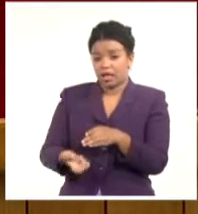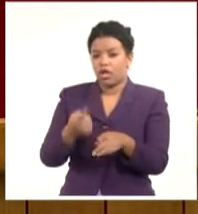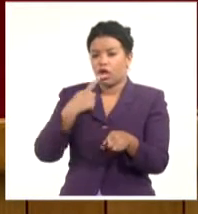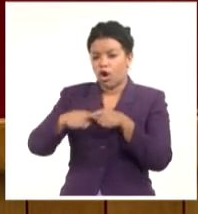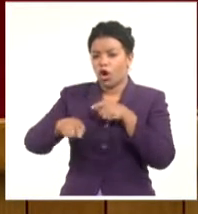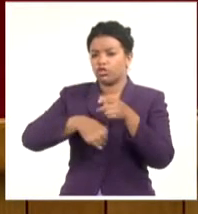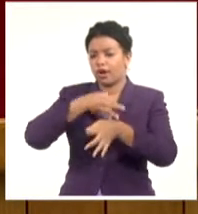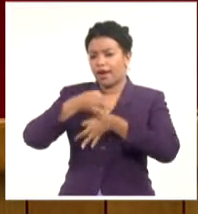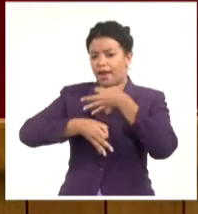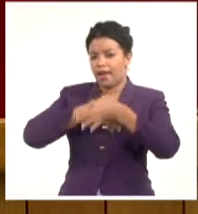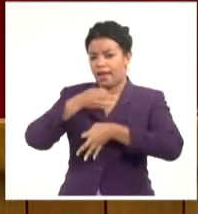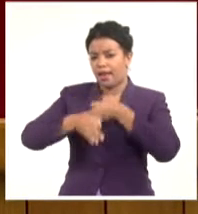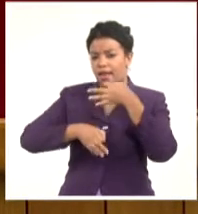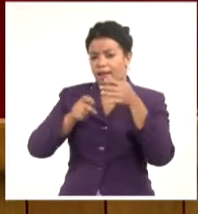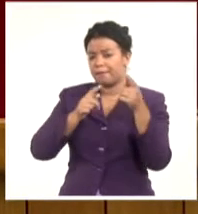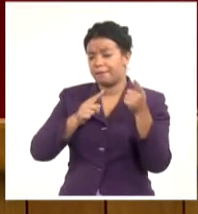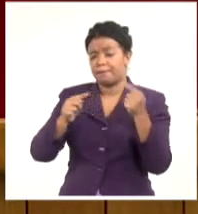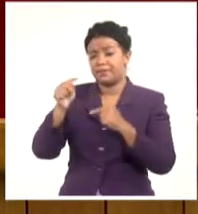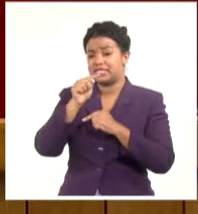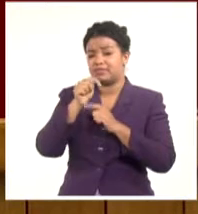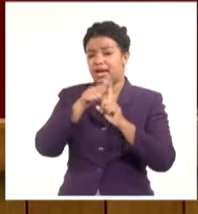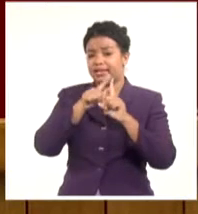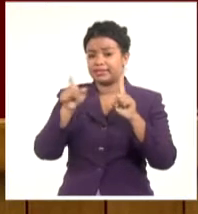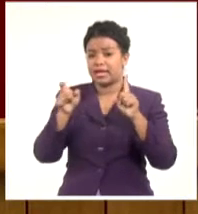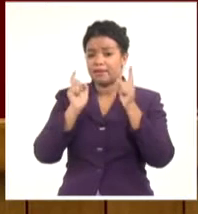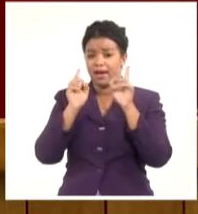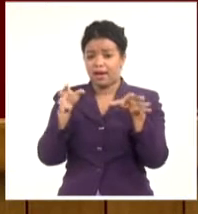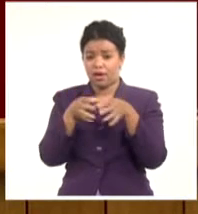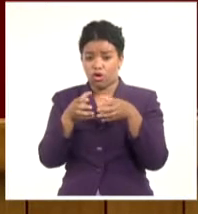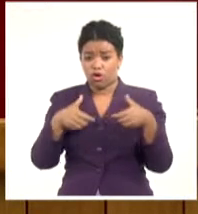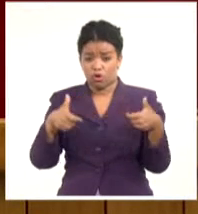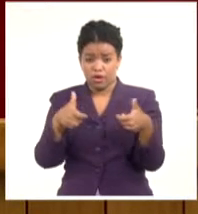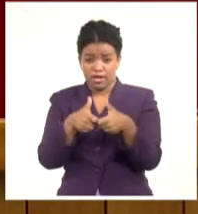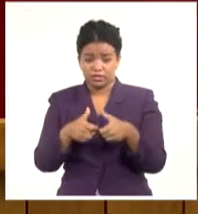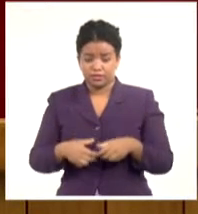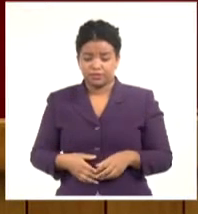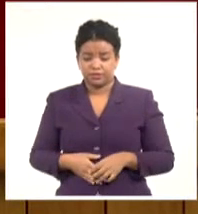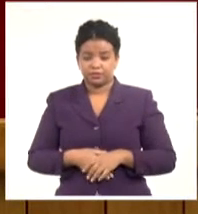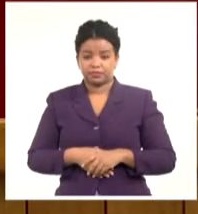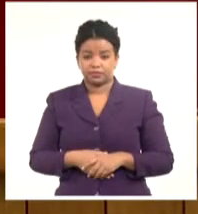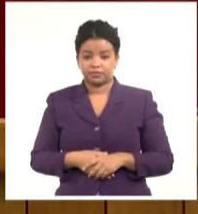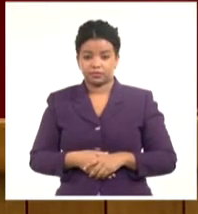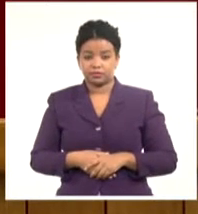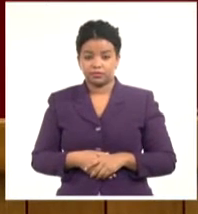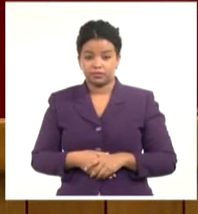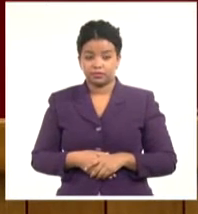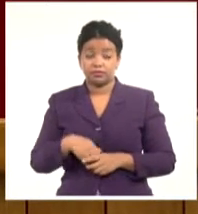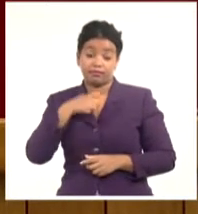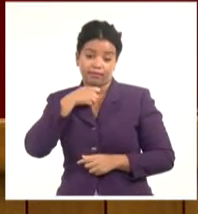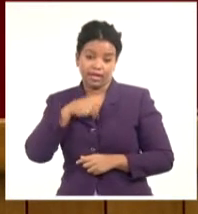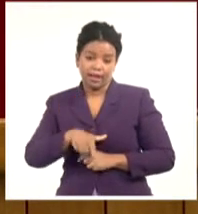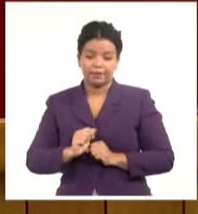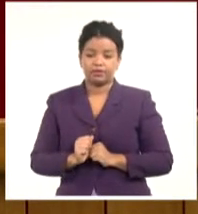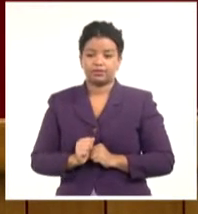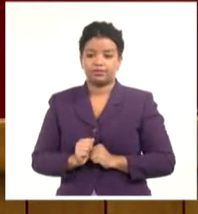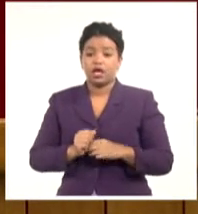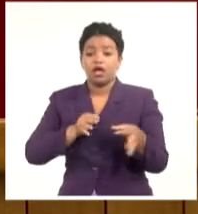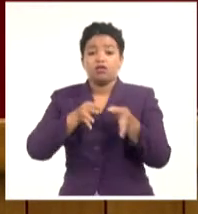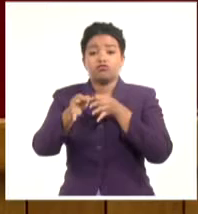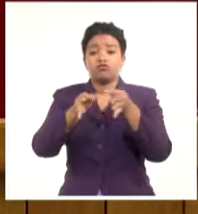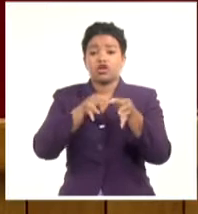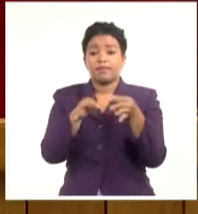sobre los principales temas de debate del Congreso al llegar a sus sesiones finales. Sobre el funcionamiento de la FEU desde la